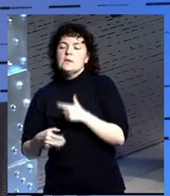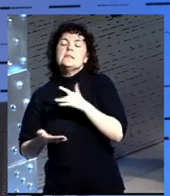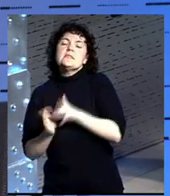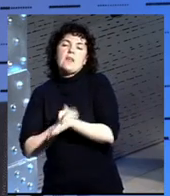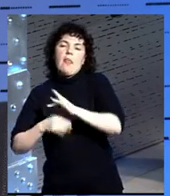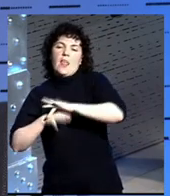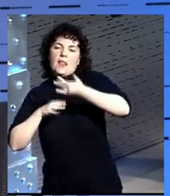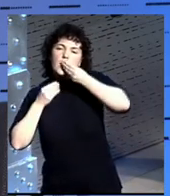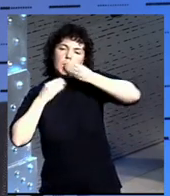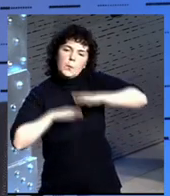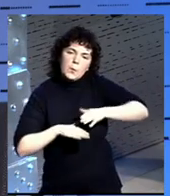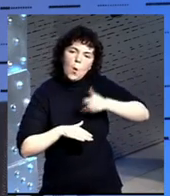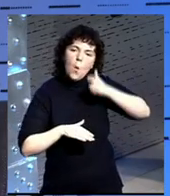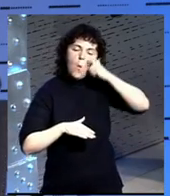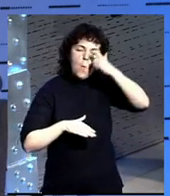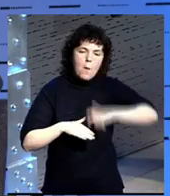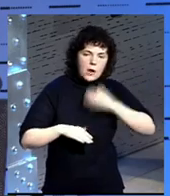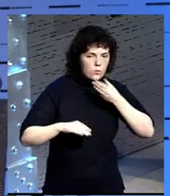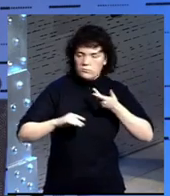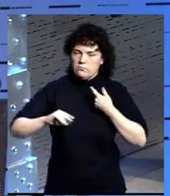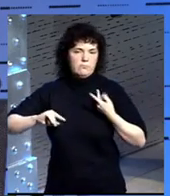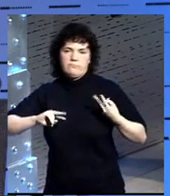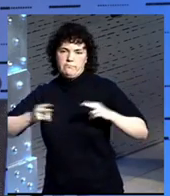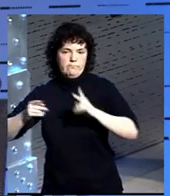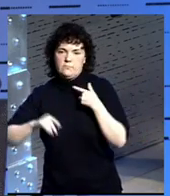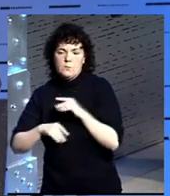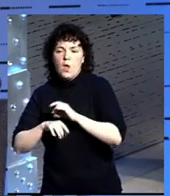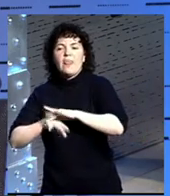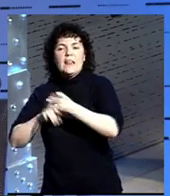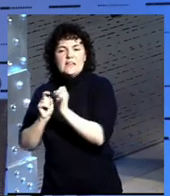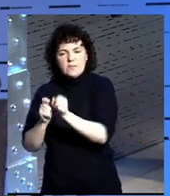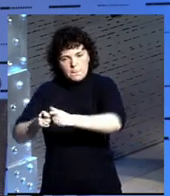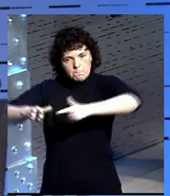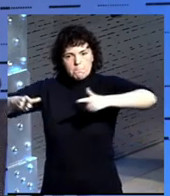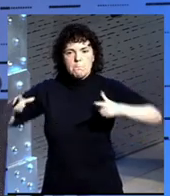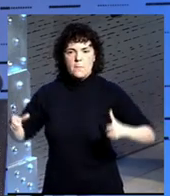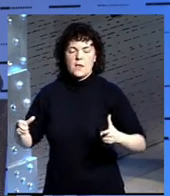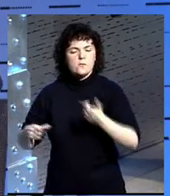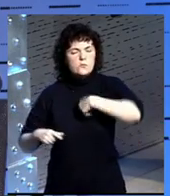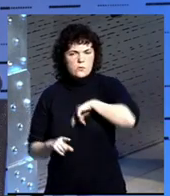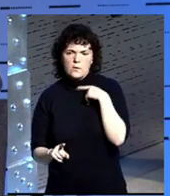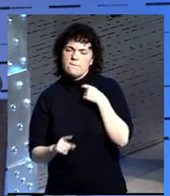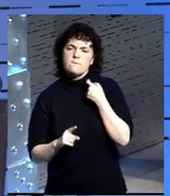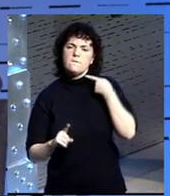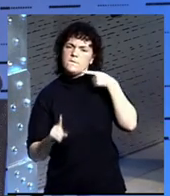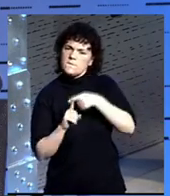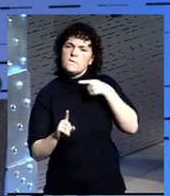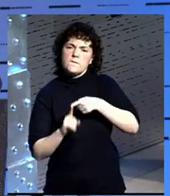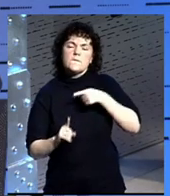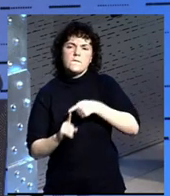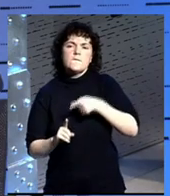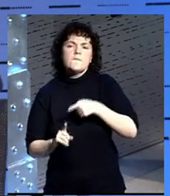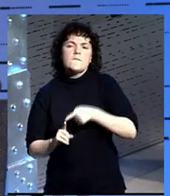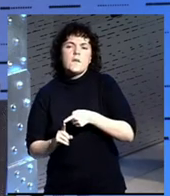va a ampliar con la digitalización. Nosotros estamos empeñadísimos en que el que